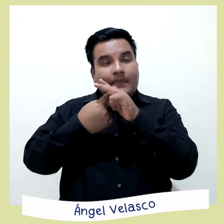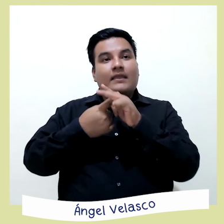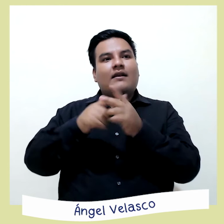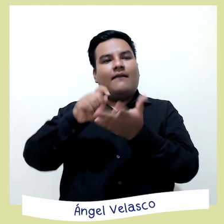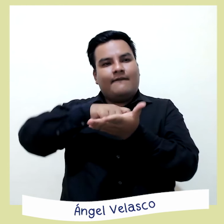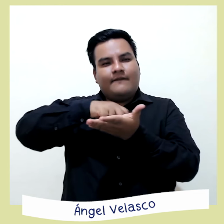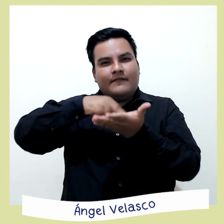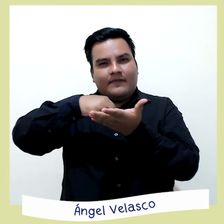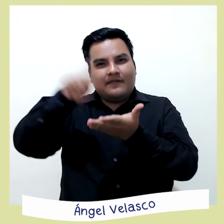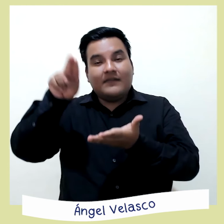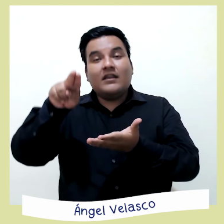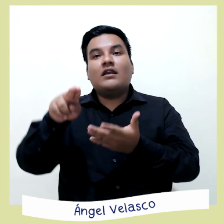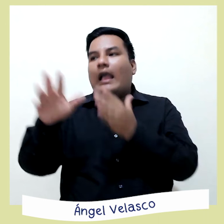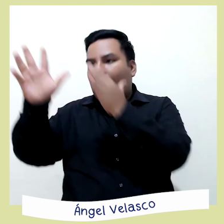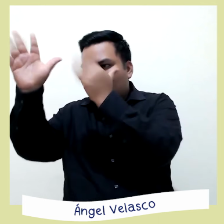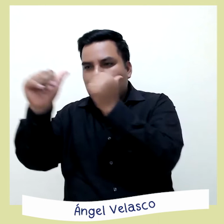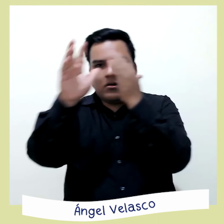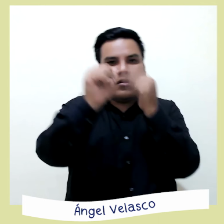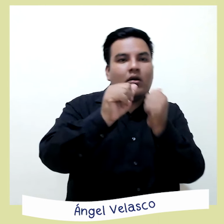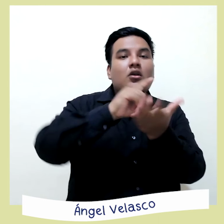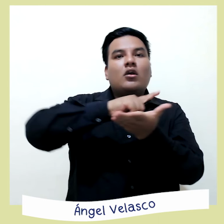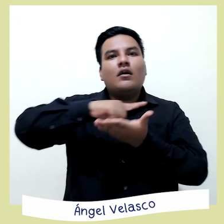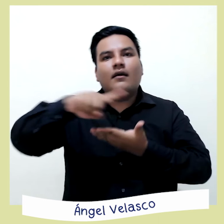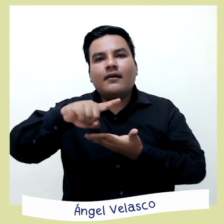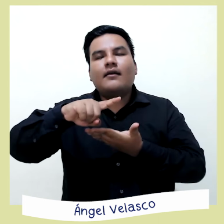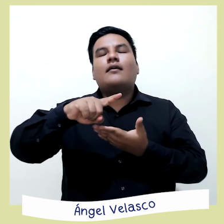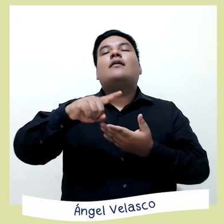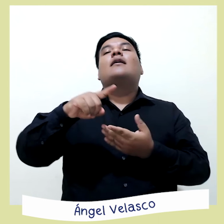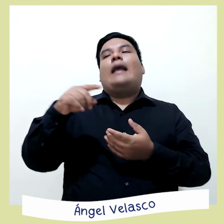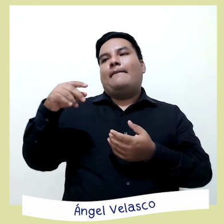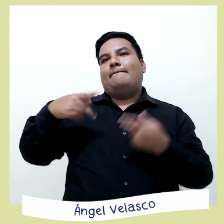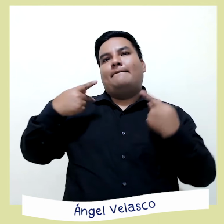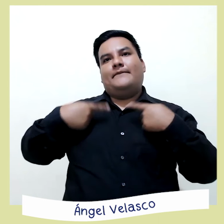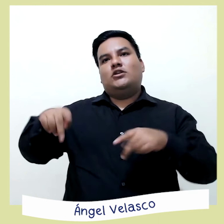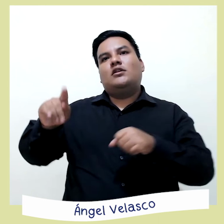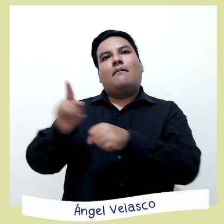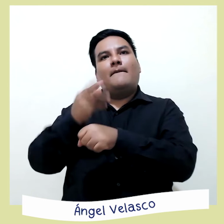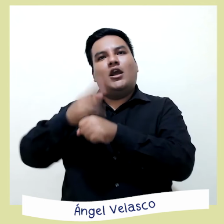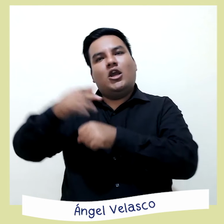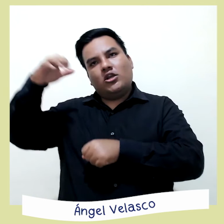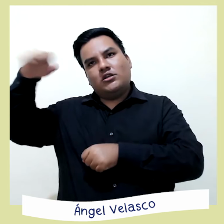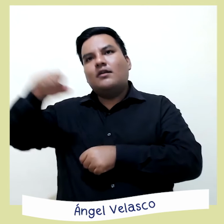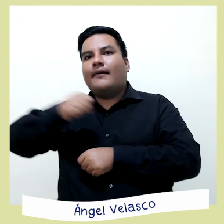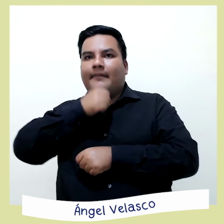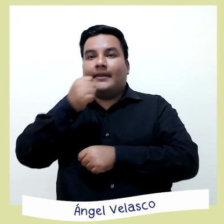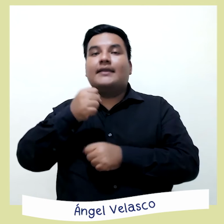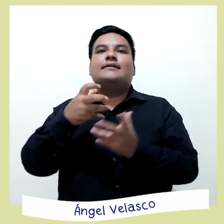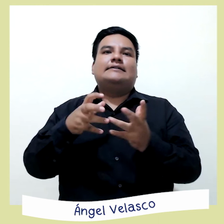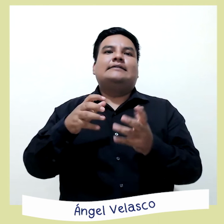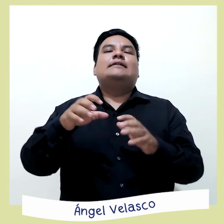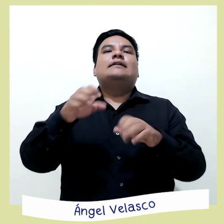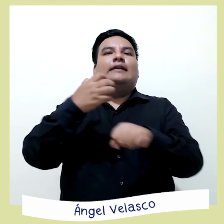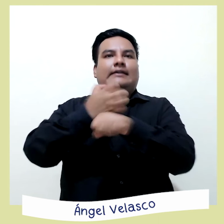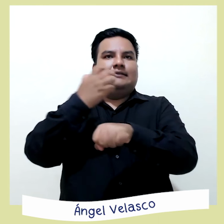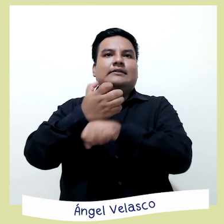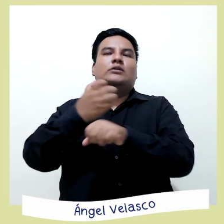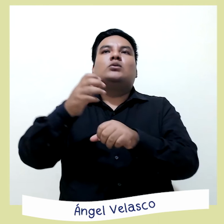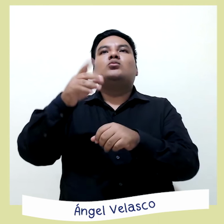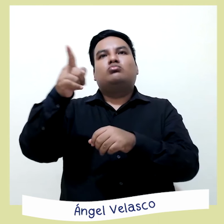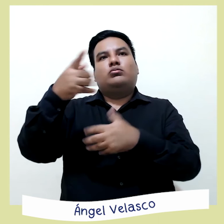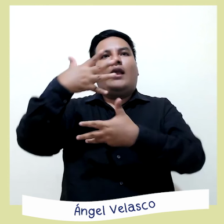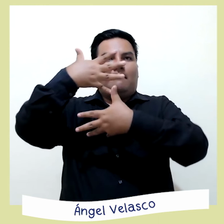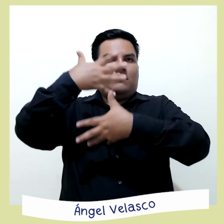A principios de este año, México por fin se decidió a firmar la Convención por los Derechos de